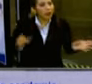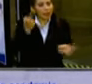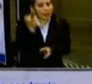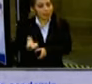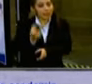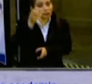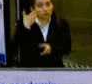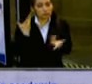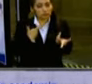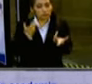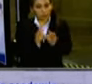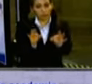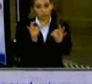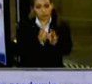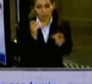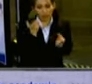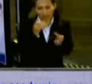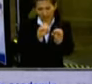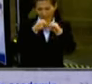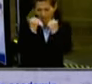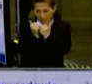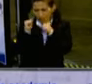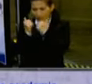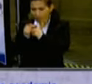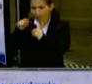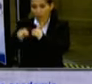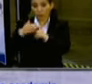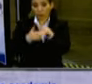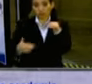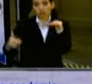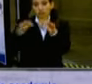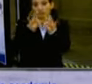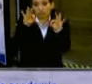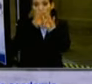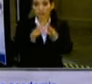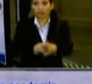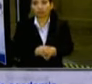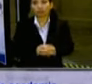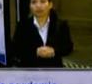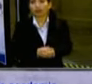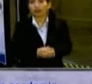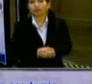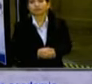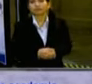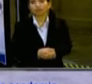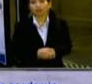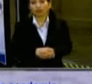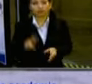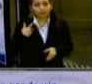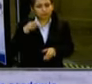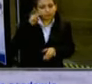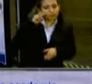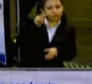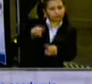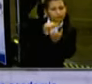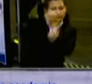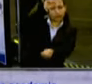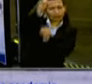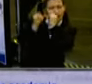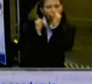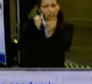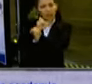estos actores fundamentales y crecientemente preponderantes. Una mirada al escenario